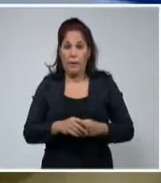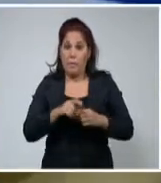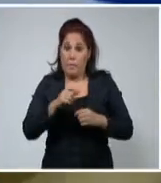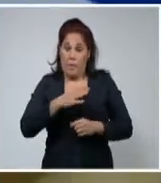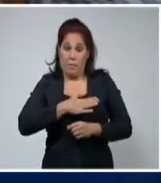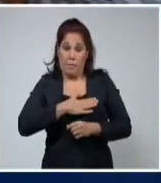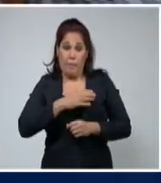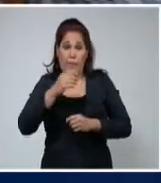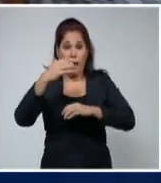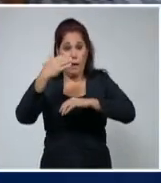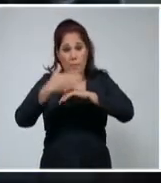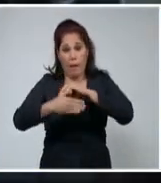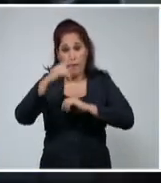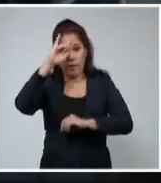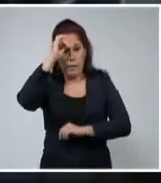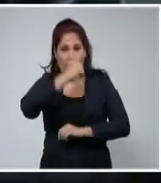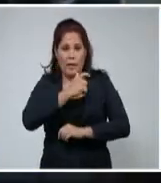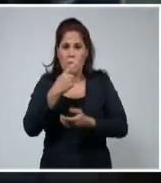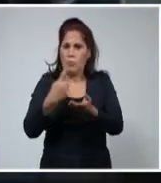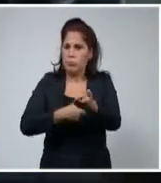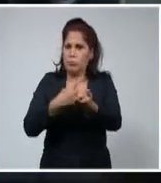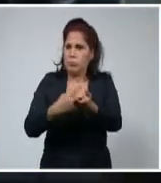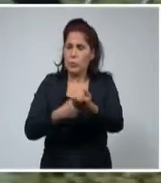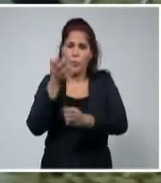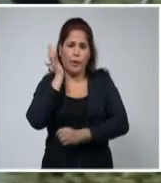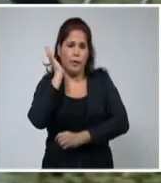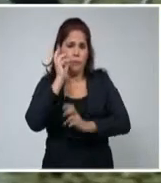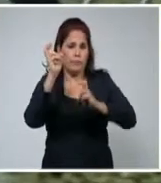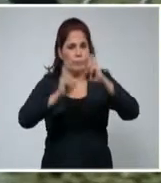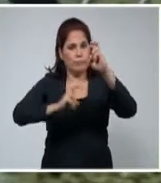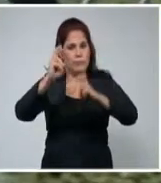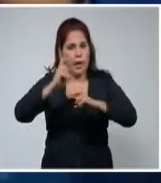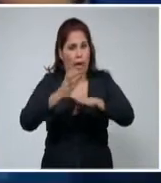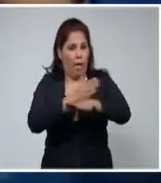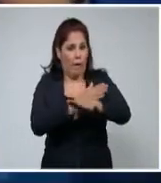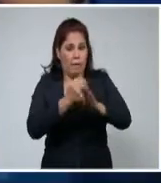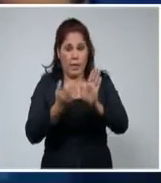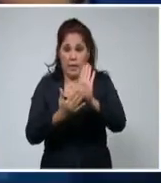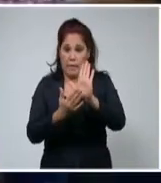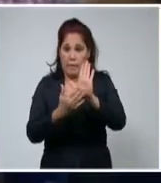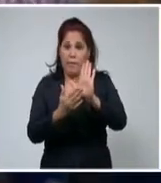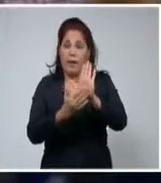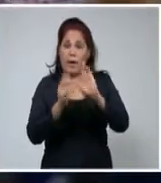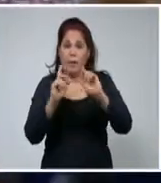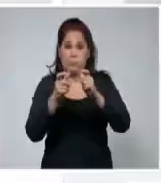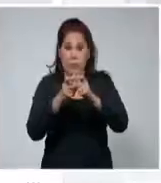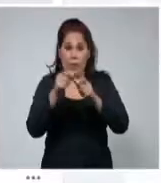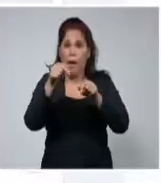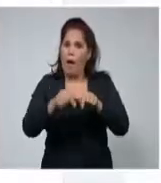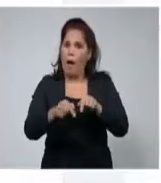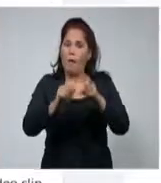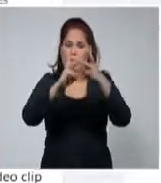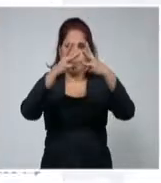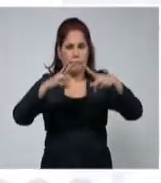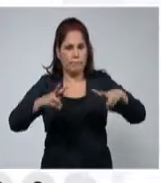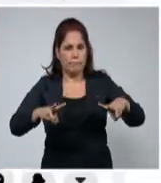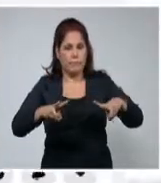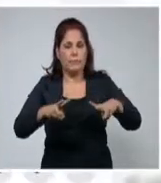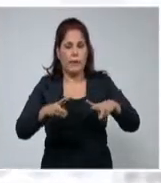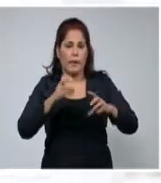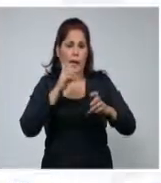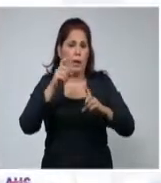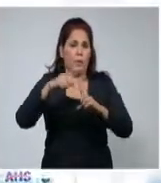por la HS, las habituales jornadas de conferencias y talleres anteriormente presenciales, esta vez sesionarán desde los perfiles en redes sociales